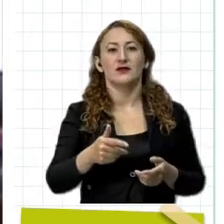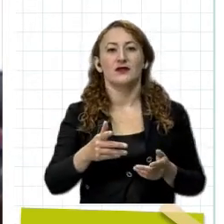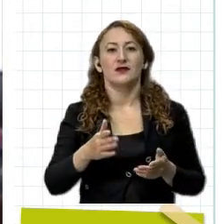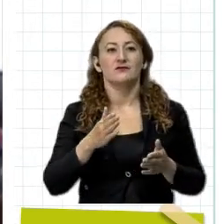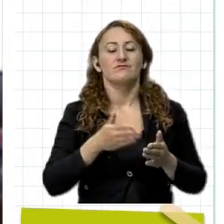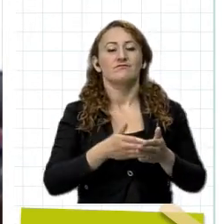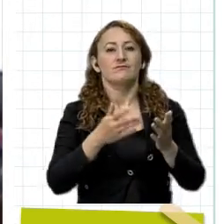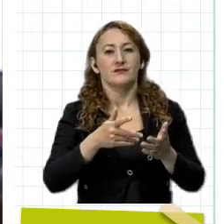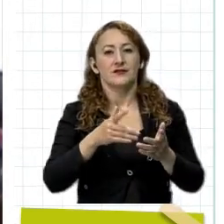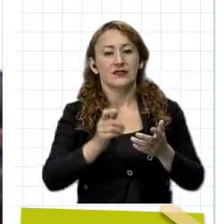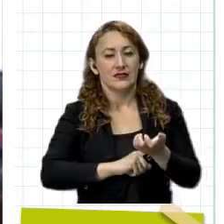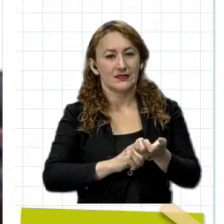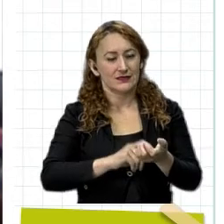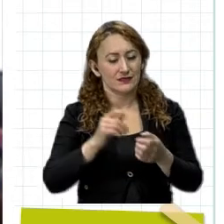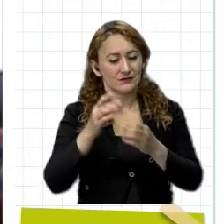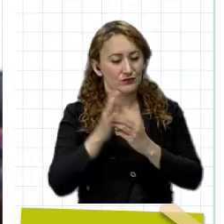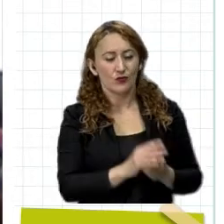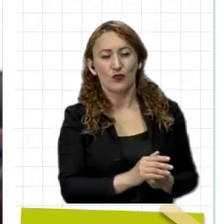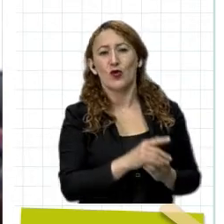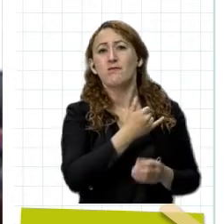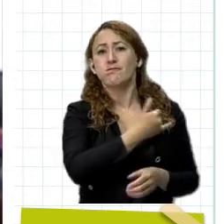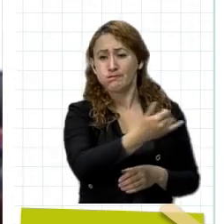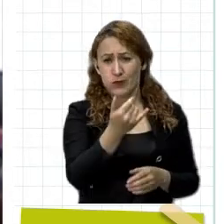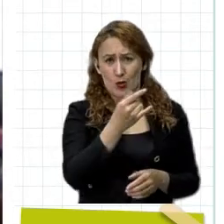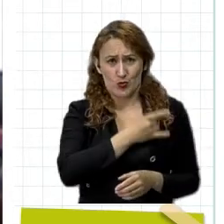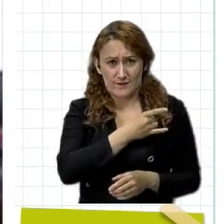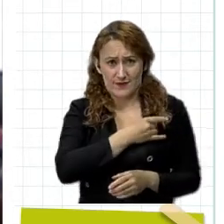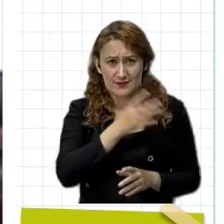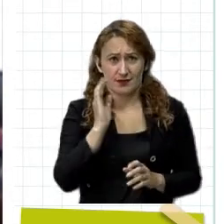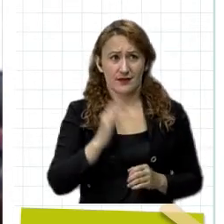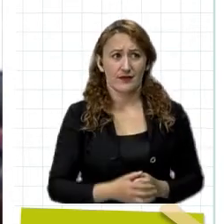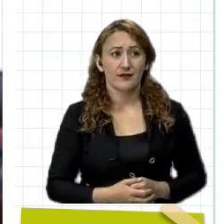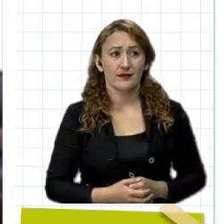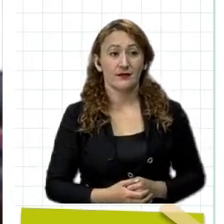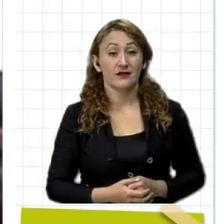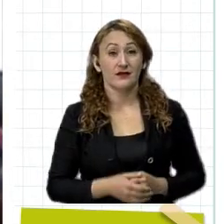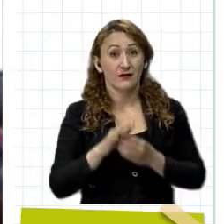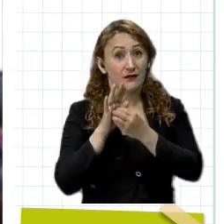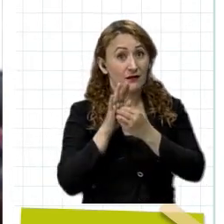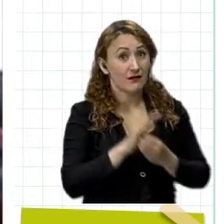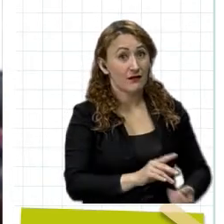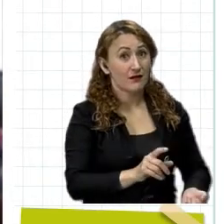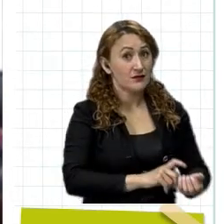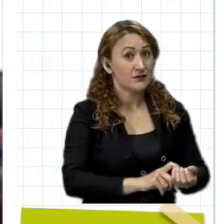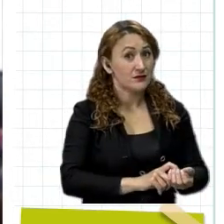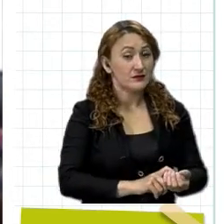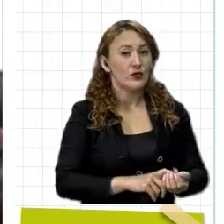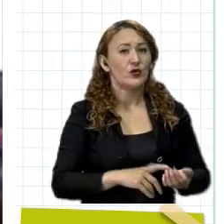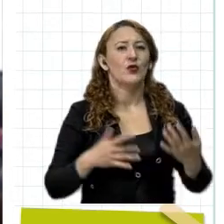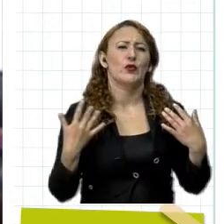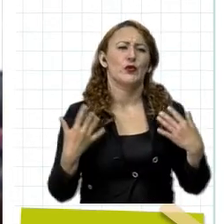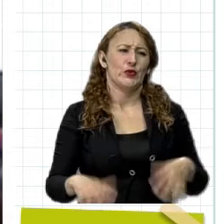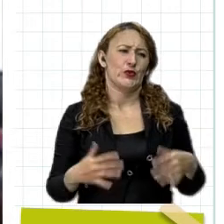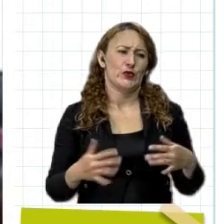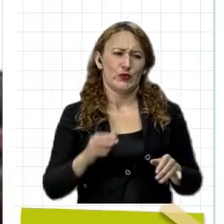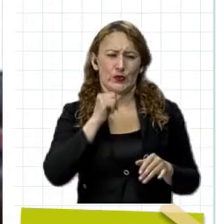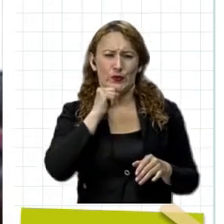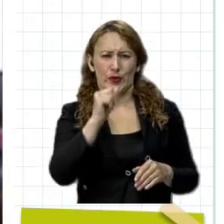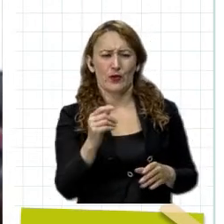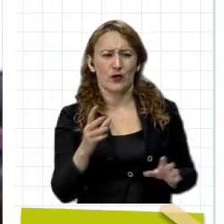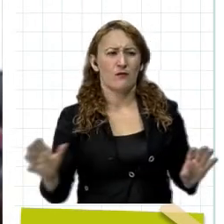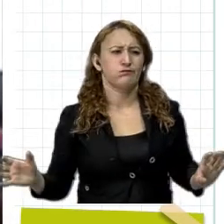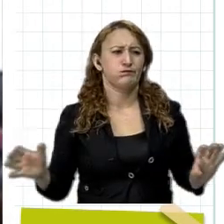las instituciones de educación superior. Y este racismo está muchas veces además articulado